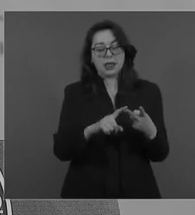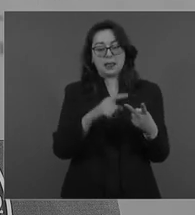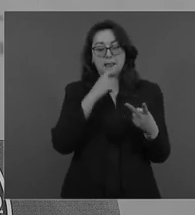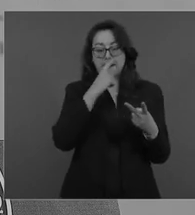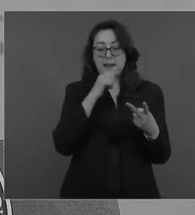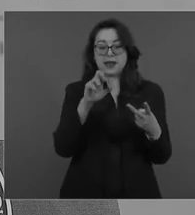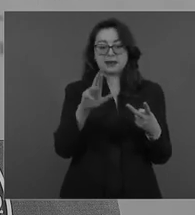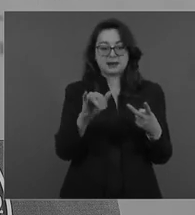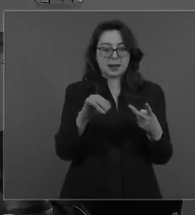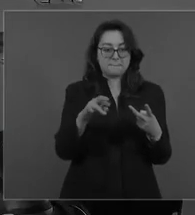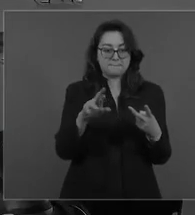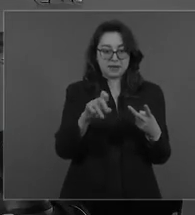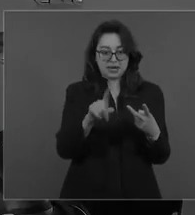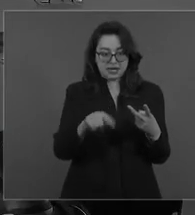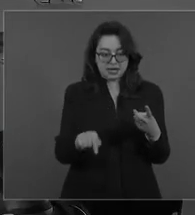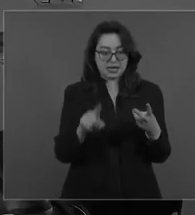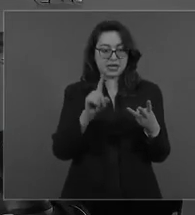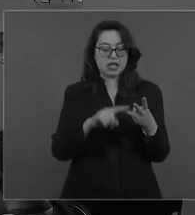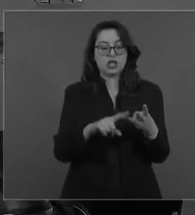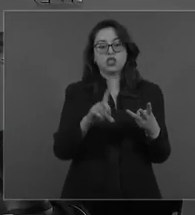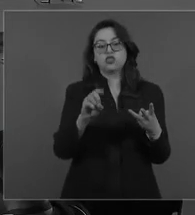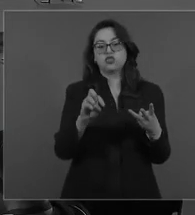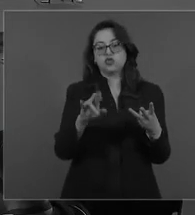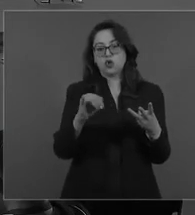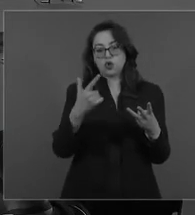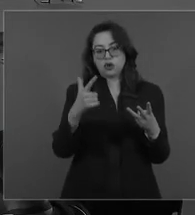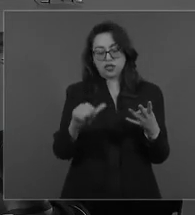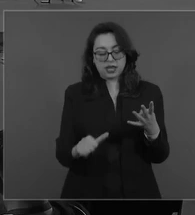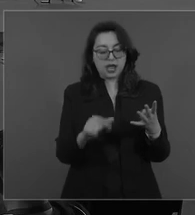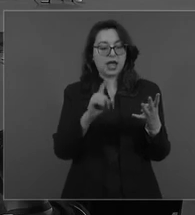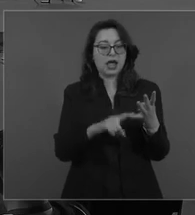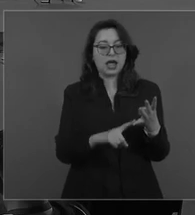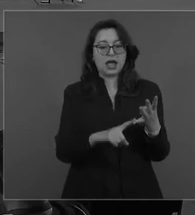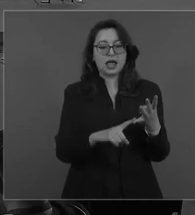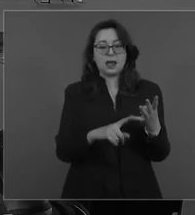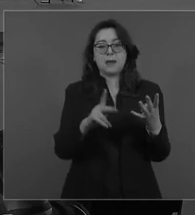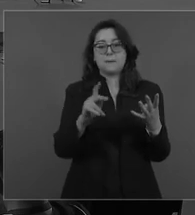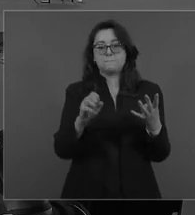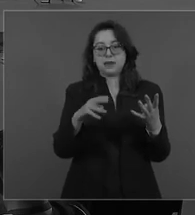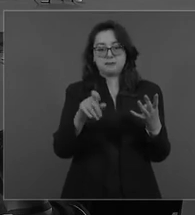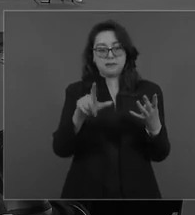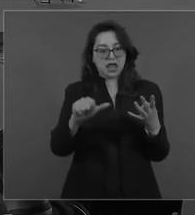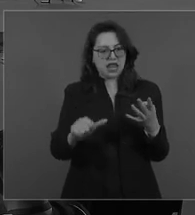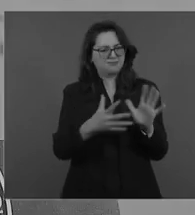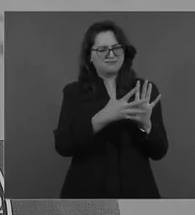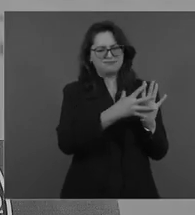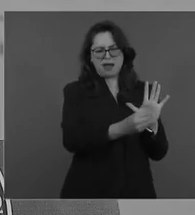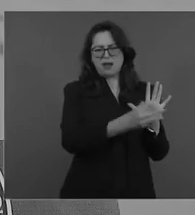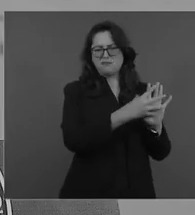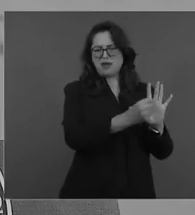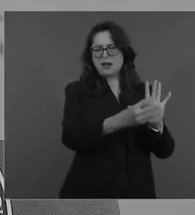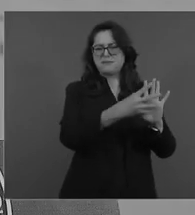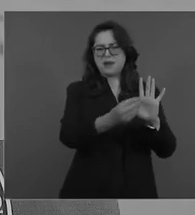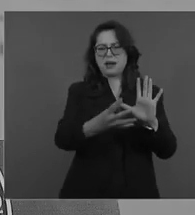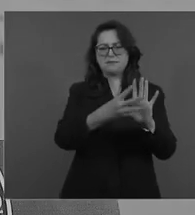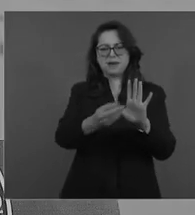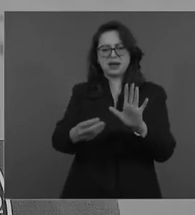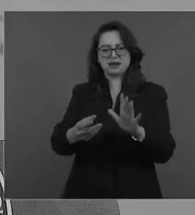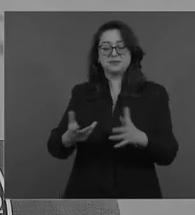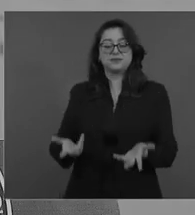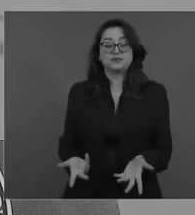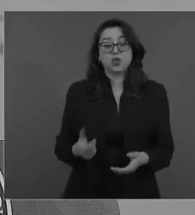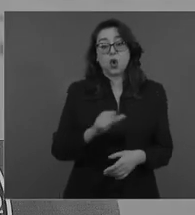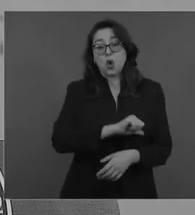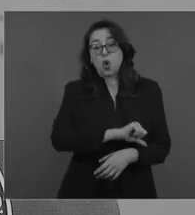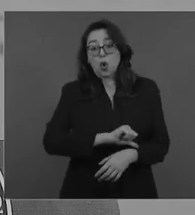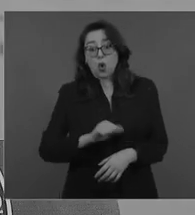Ramírez en Reforma, Joaquín López Dóriga, Monero Rictus y hasta Pamela Cerdeira. Una más, quien se